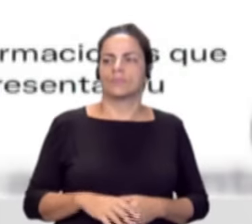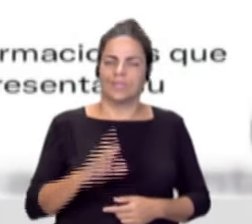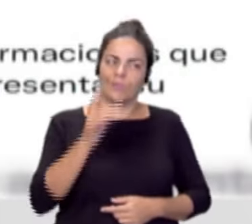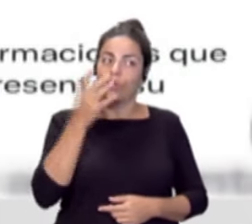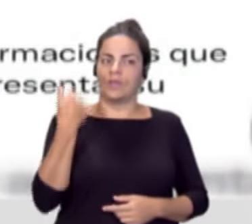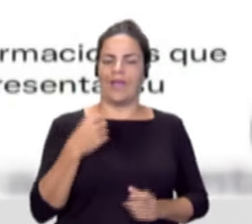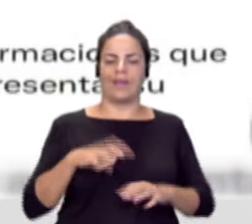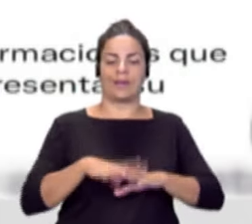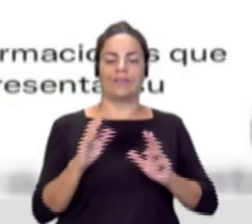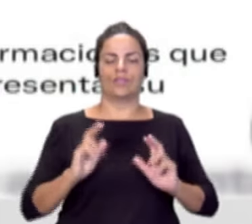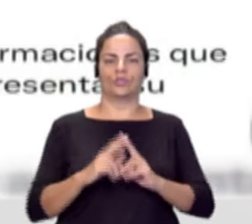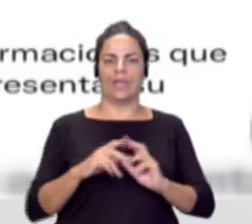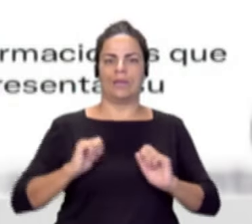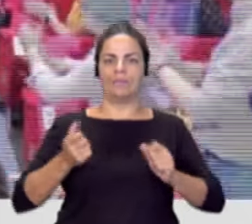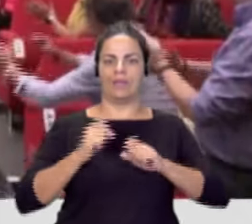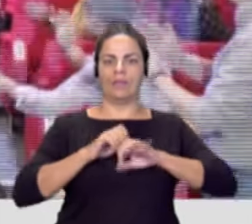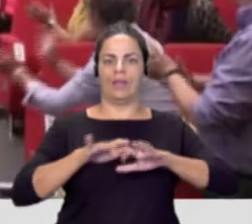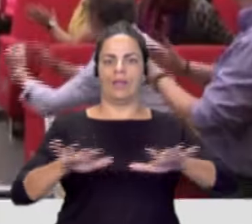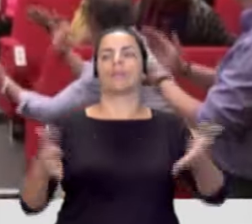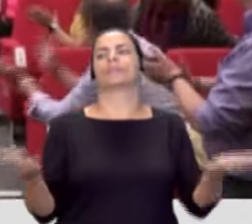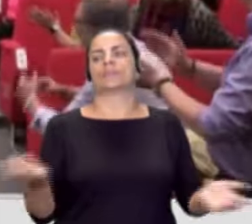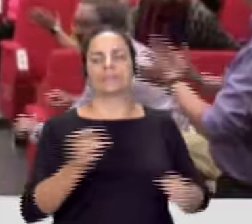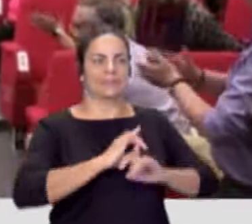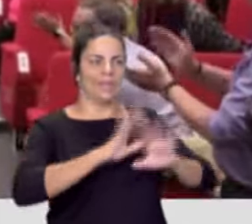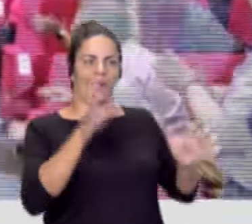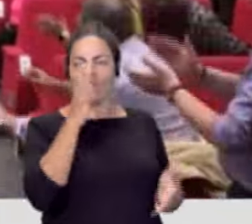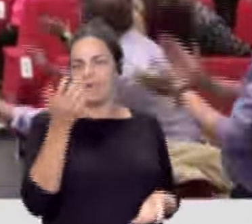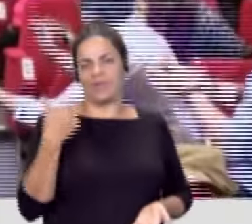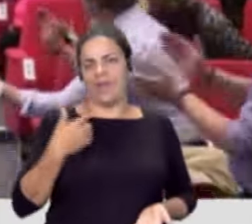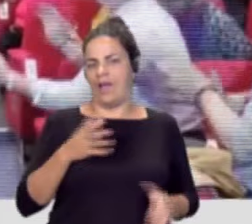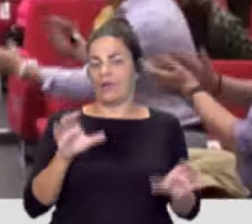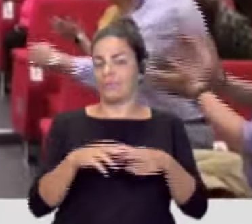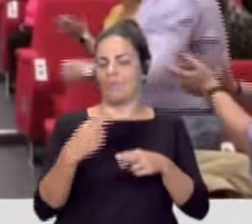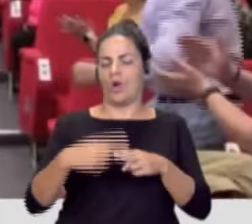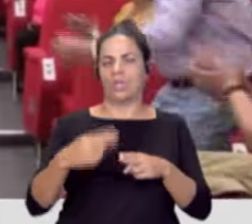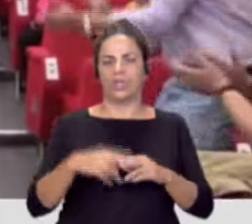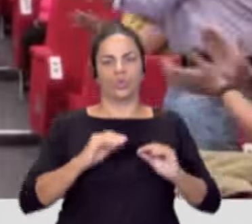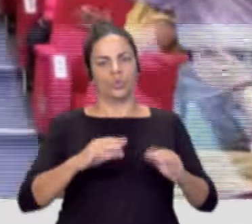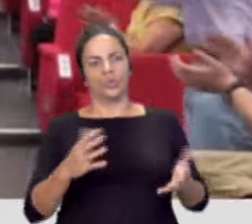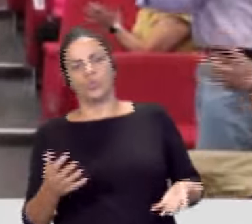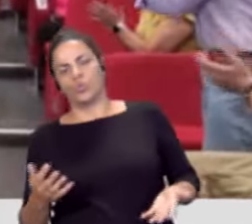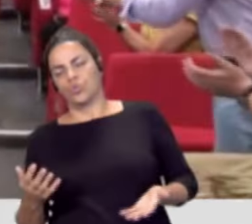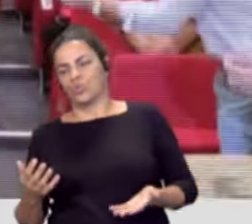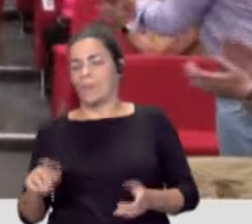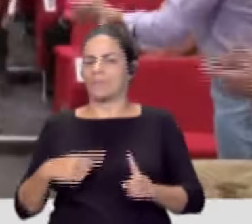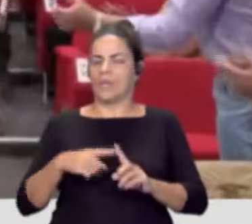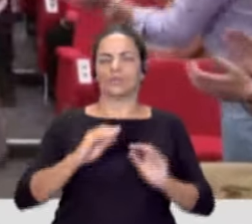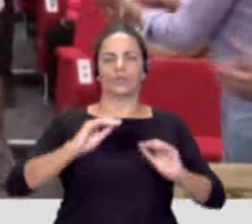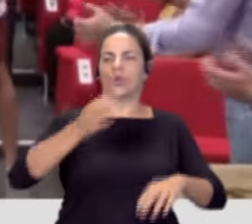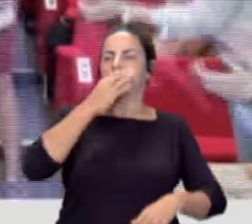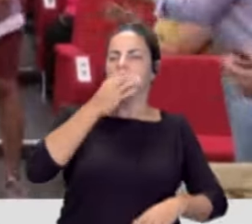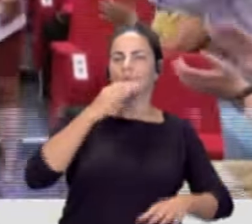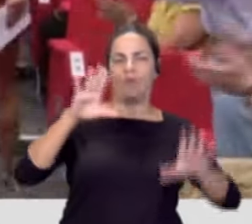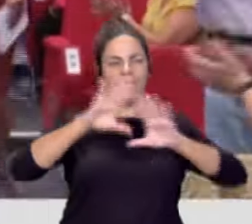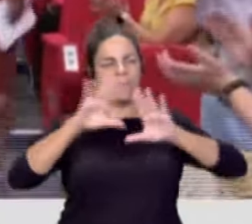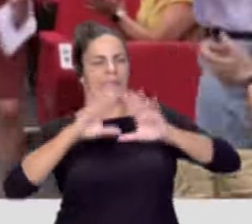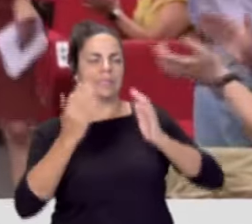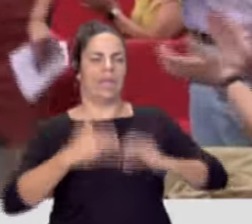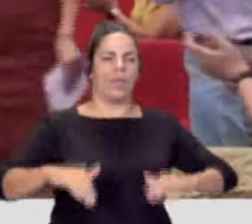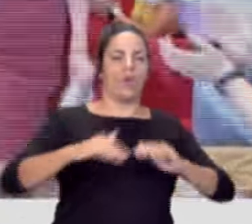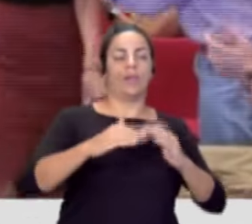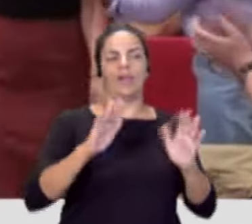empezado a salir, ¿no? Claro, es que ya la situación se le viene encima al propio partido, ¿no? Y con ese discurso feminista y de igualdad. Entonces, y